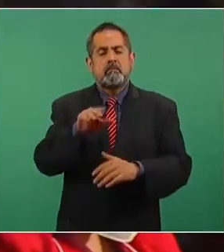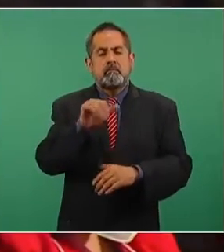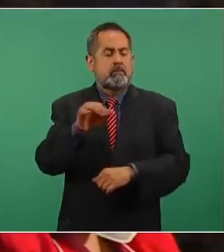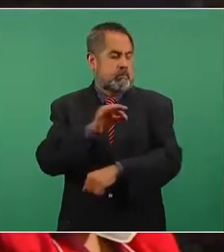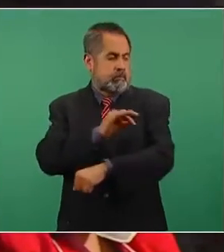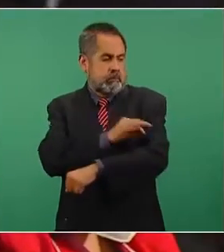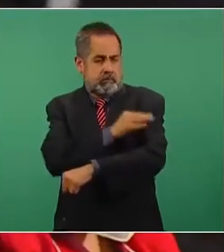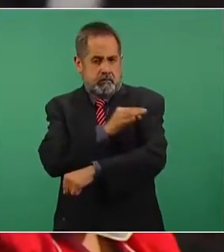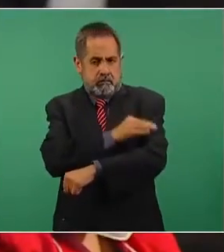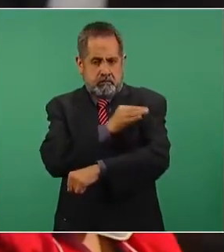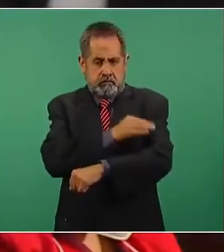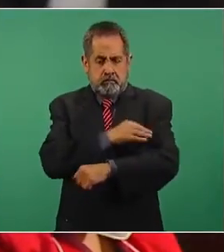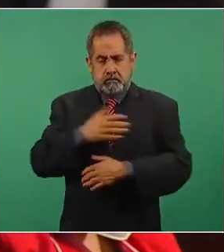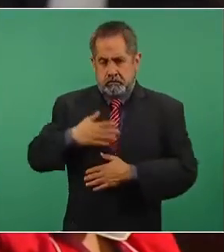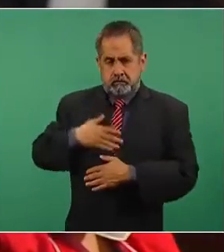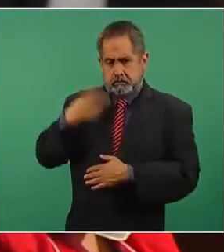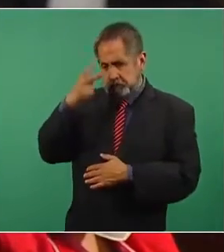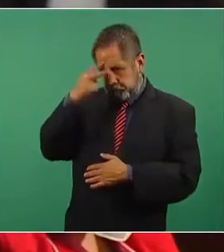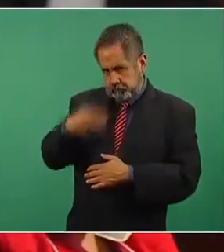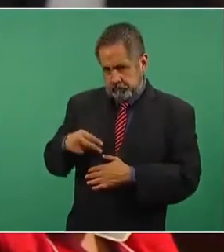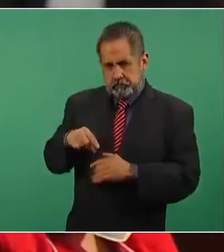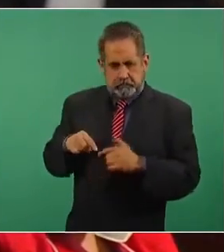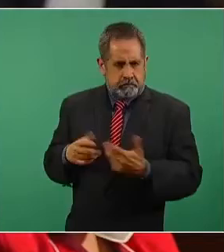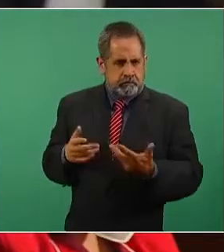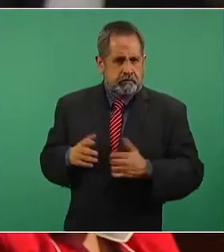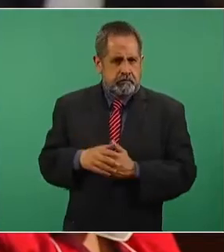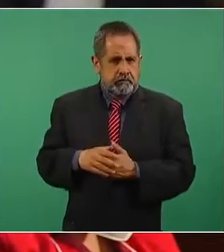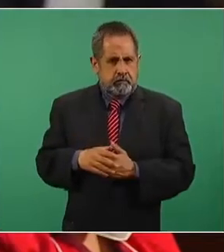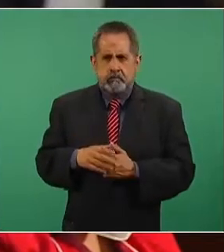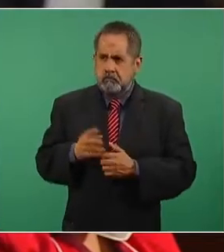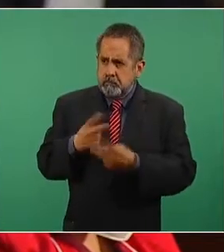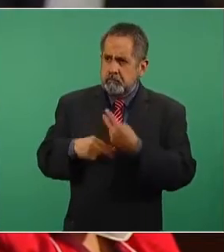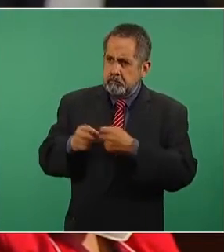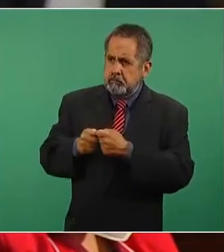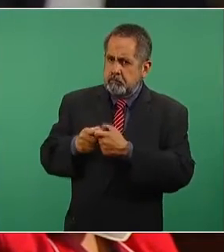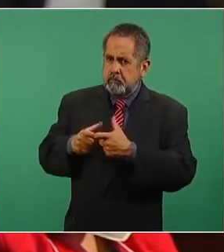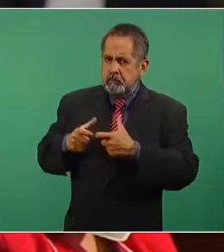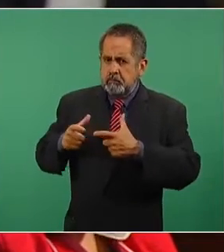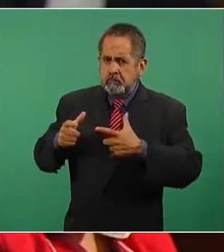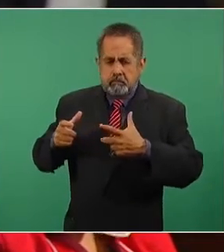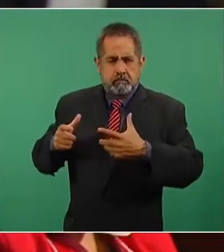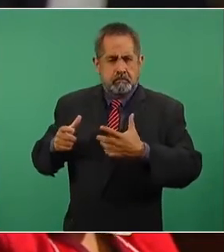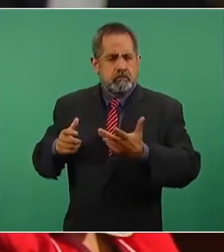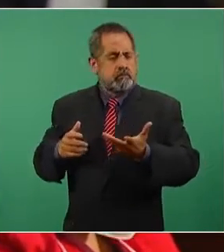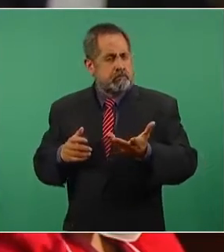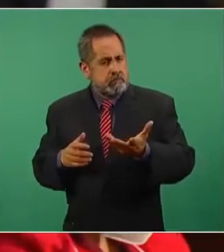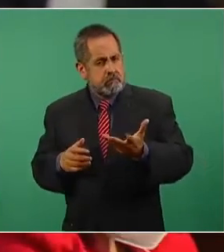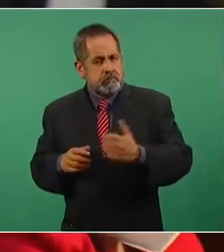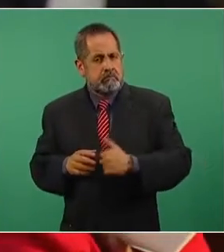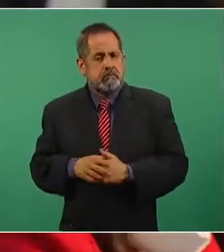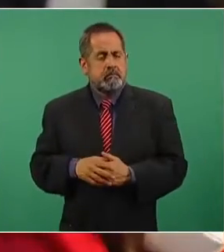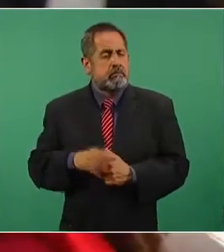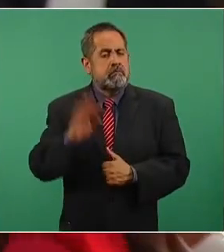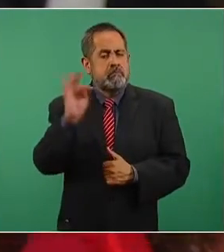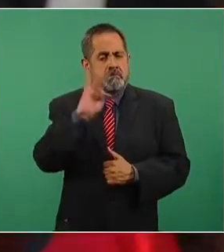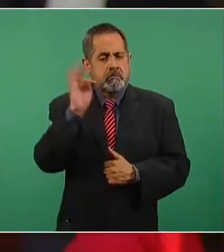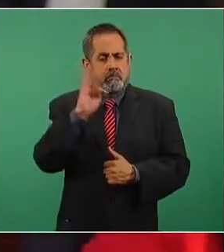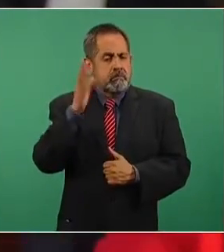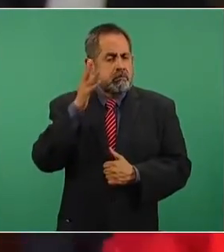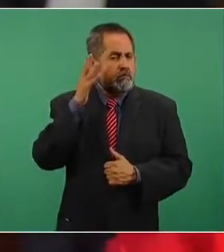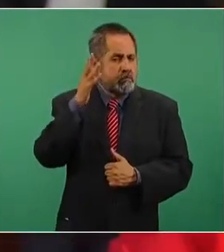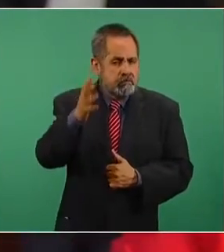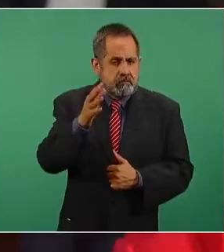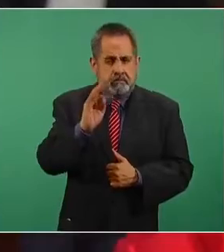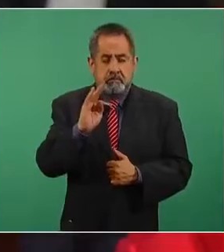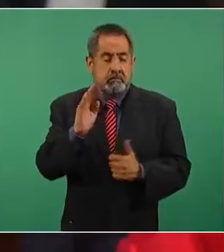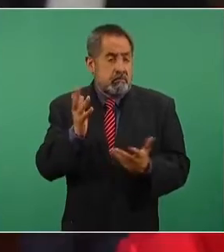el avance que se tiene en nuestro país y que se ha ido acrecentando, ¿hay posibilidad en un futuro